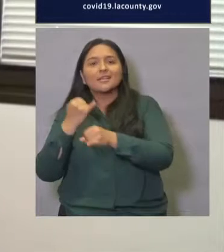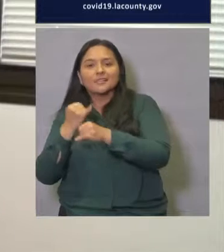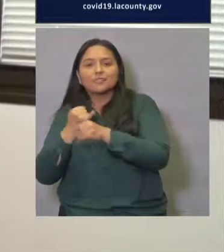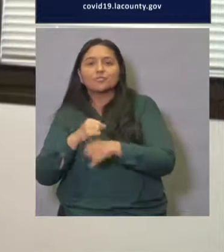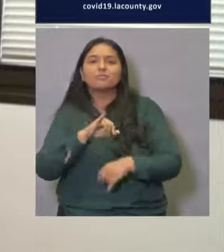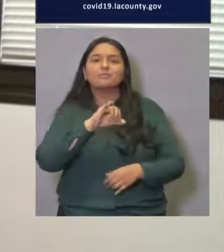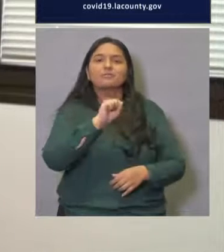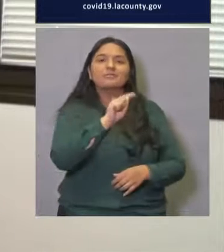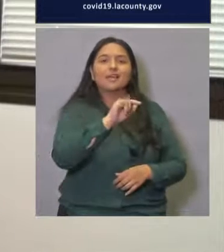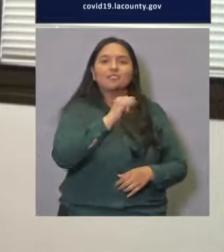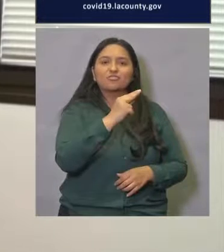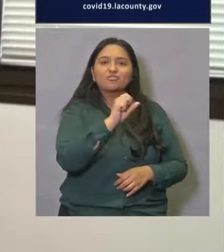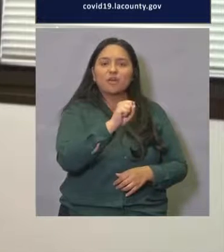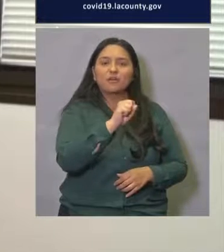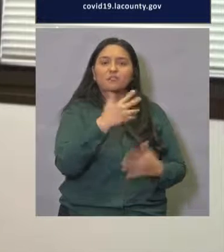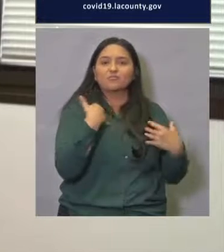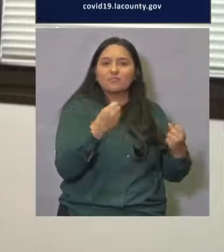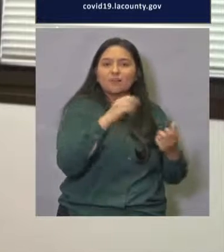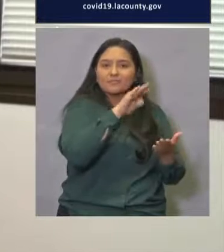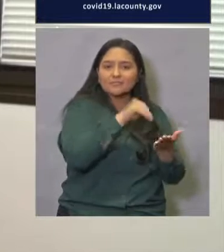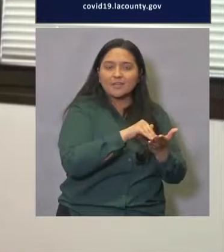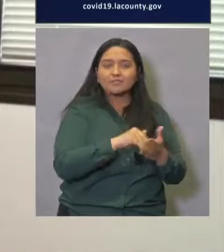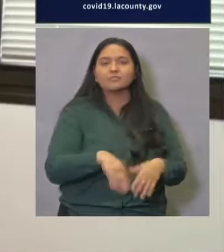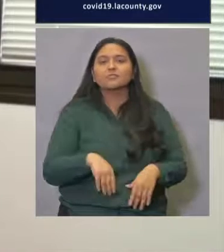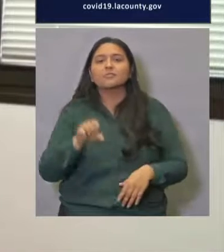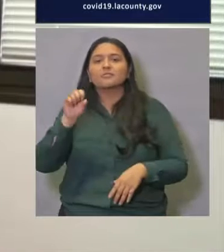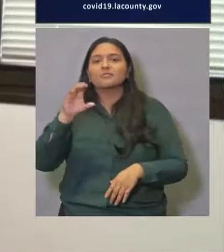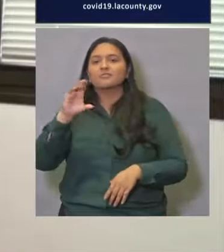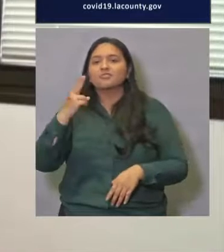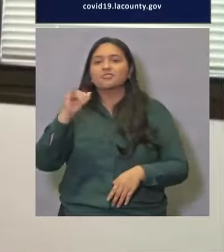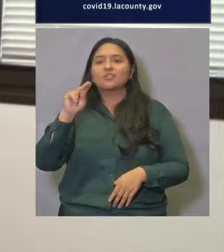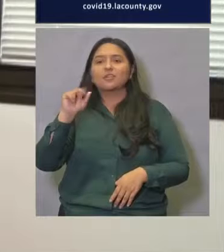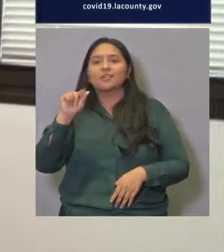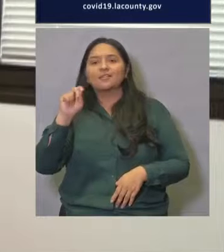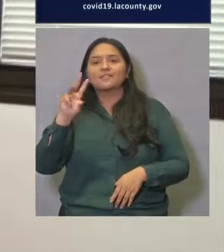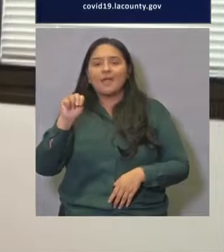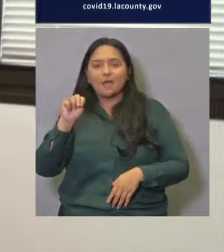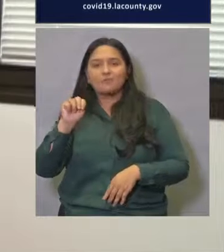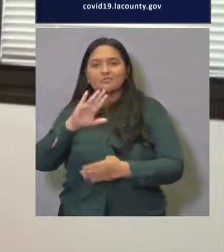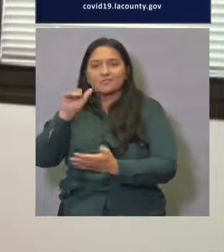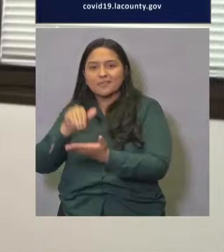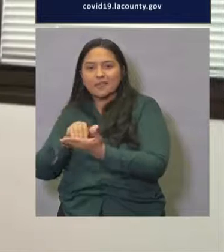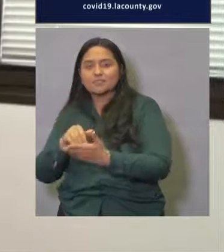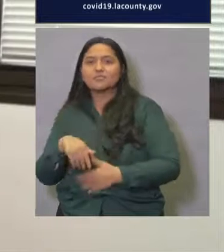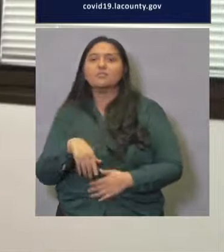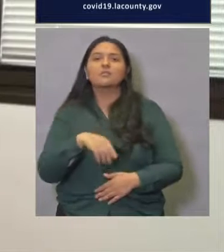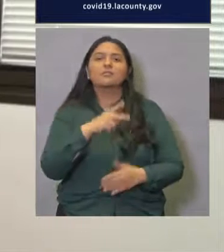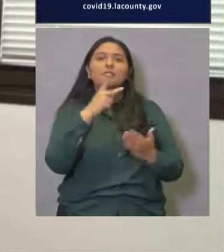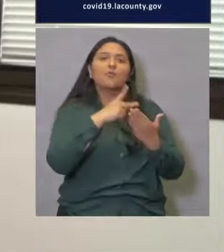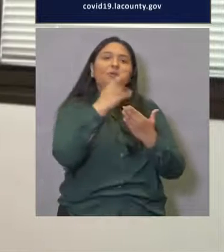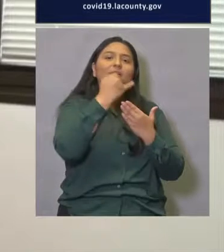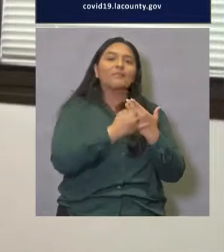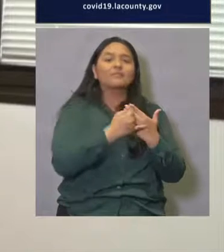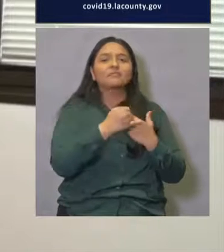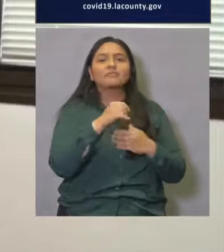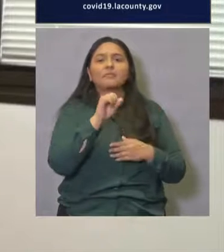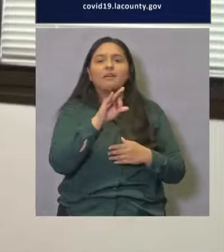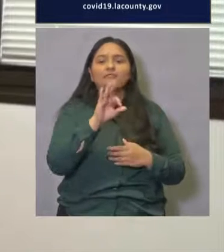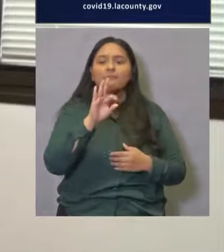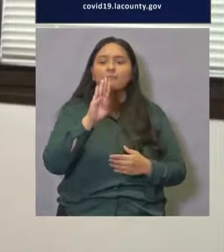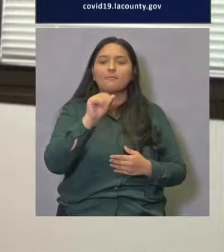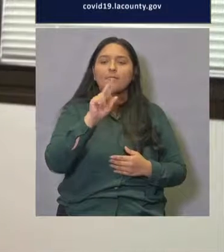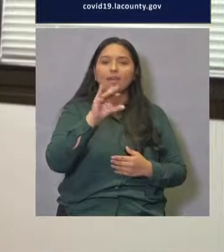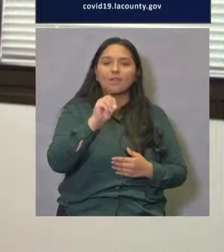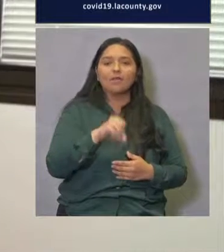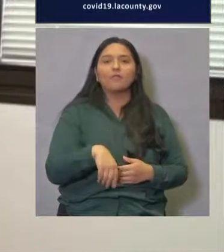Center, Chinatown Service Center, Clínica Oscar Romero, el Proyecto del Barrio, East Valley Community Health